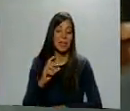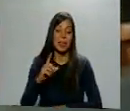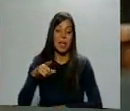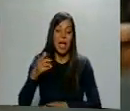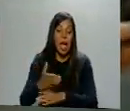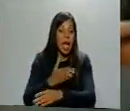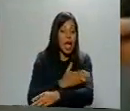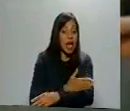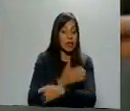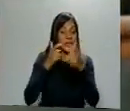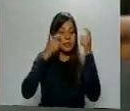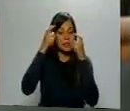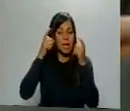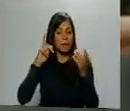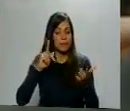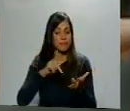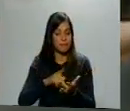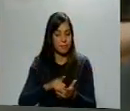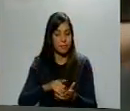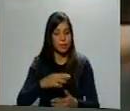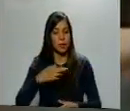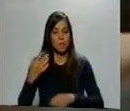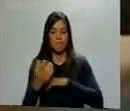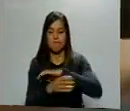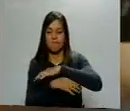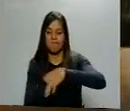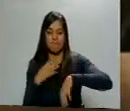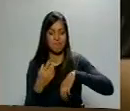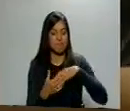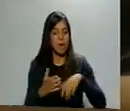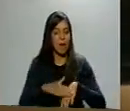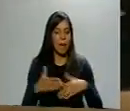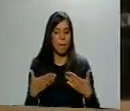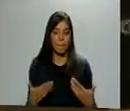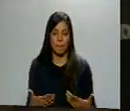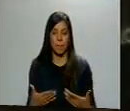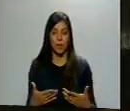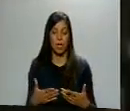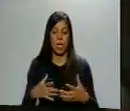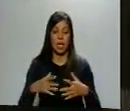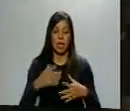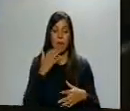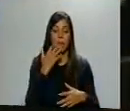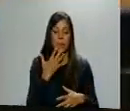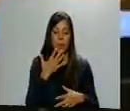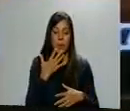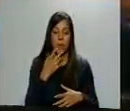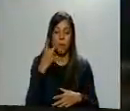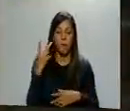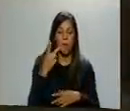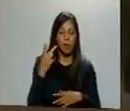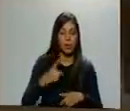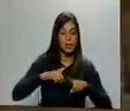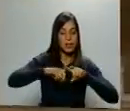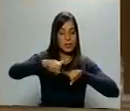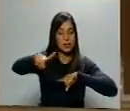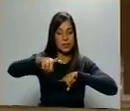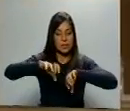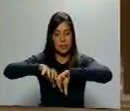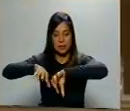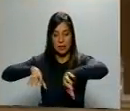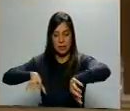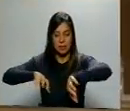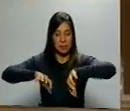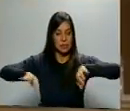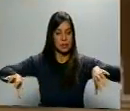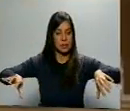revolución, vivíamos la tragedia. ¿Por qué? Porque eso se le complicaba con la diversidad política de las representaciones